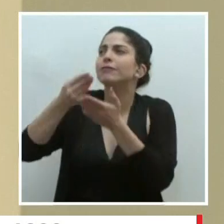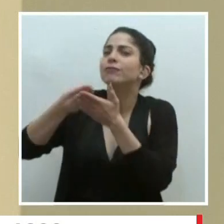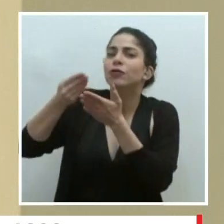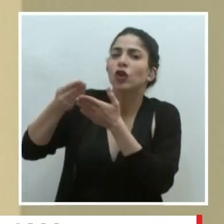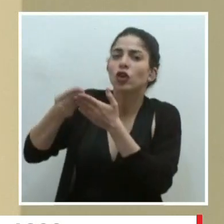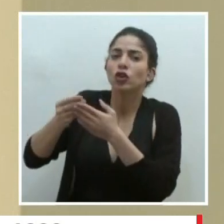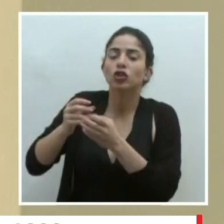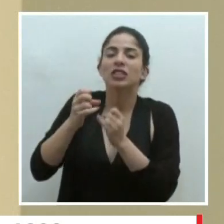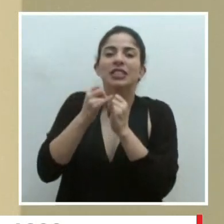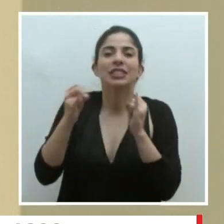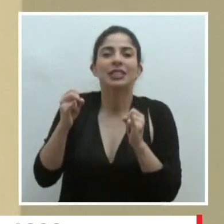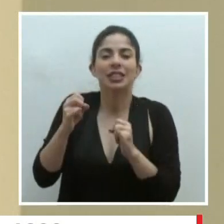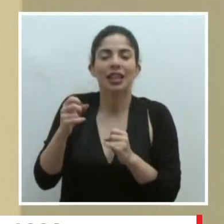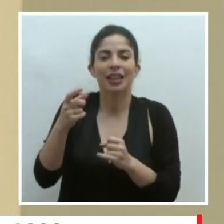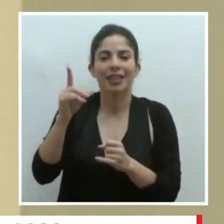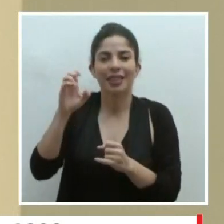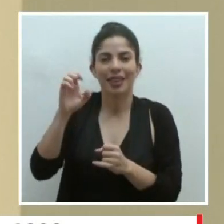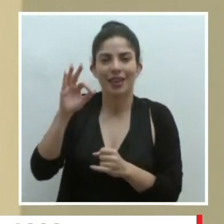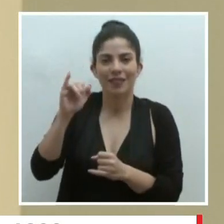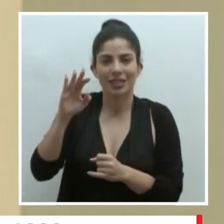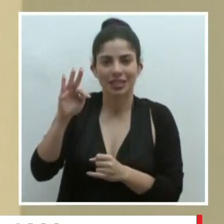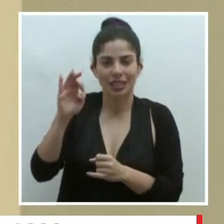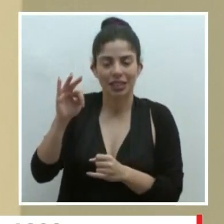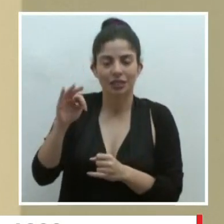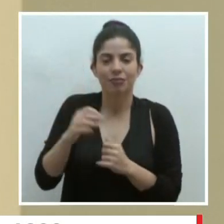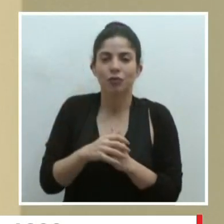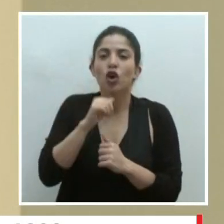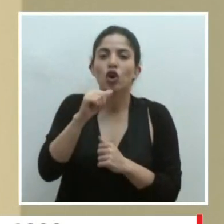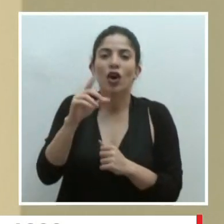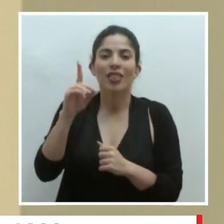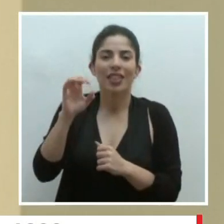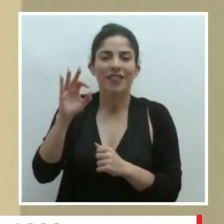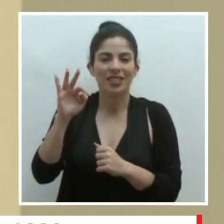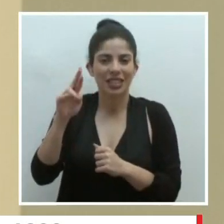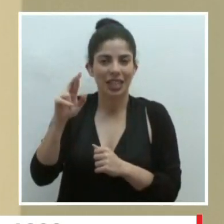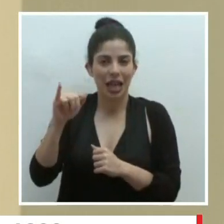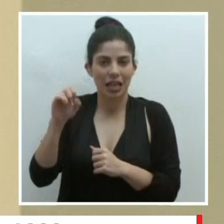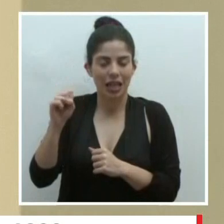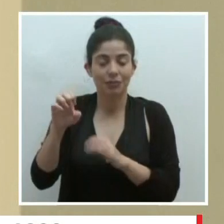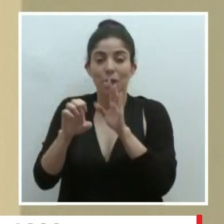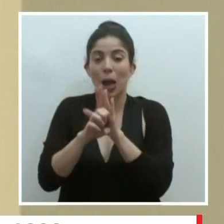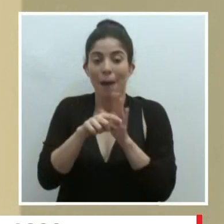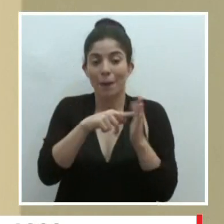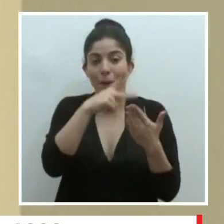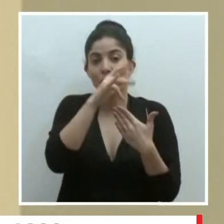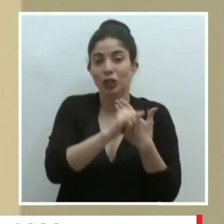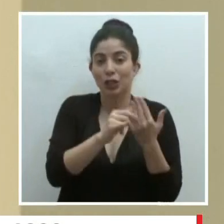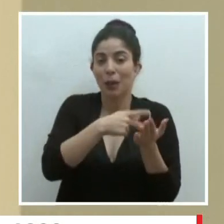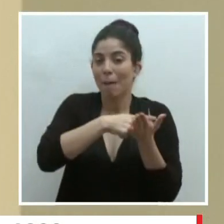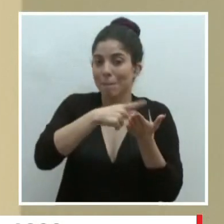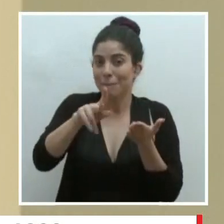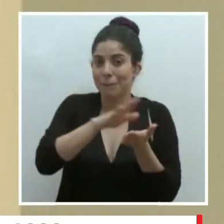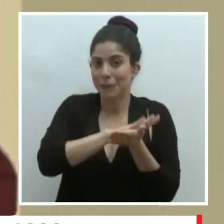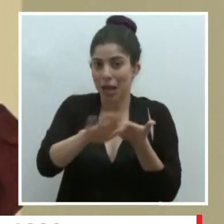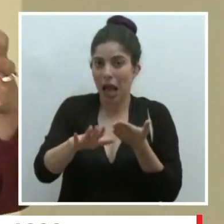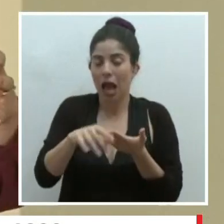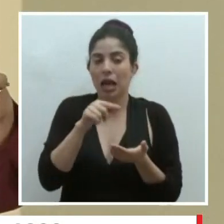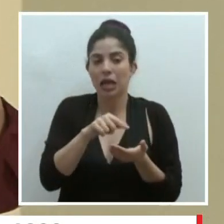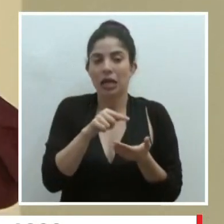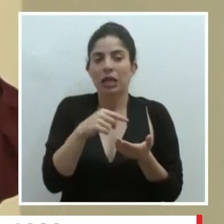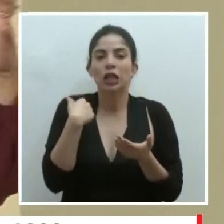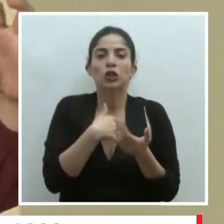no deficitarias. Una de esas fuentes es justamente el proyecto de Pagar, y aquí lo que hemos visualizado es